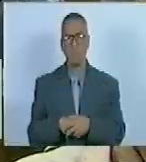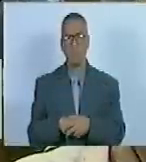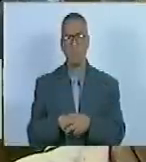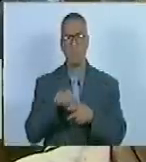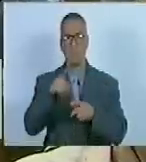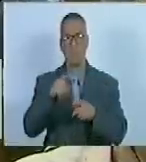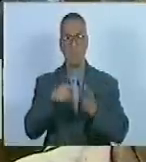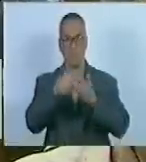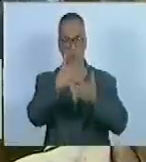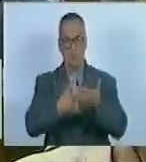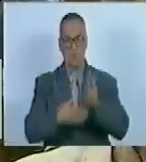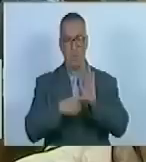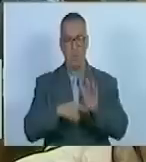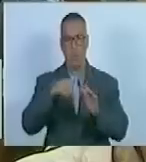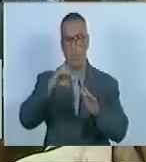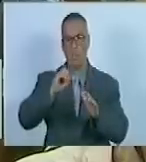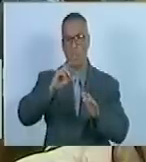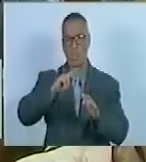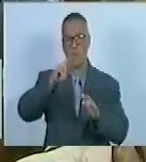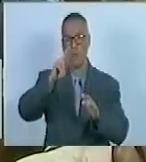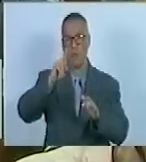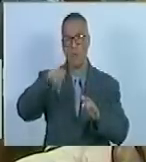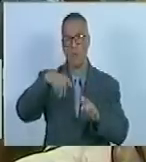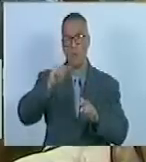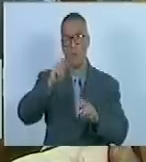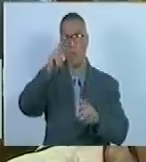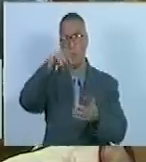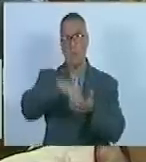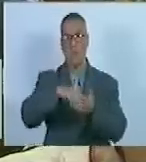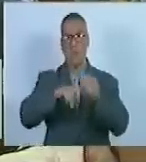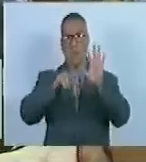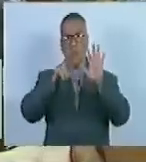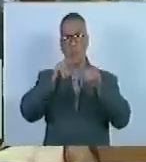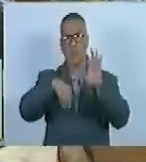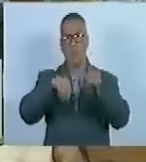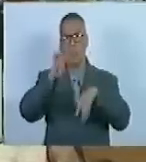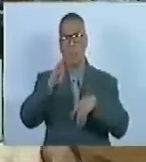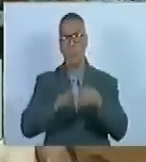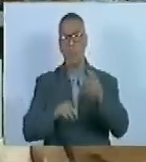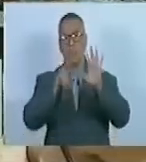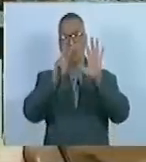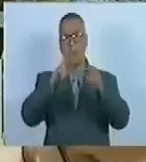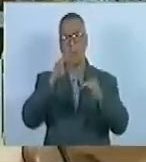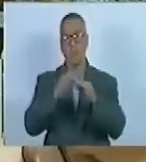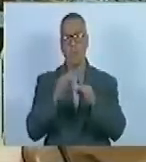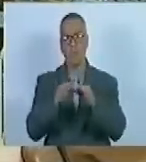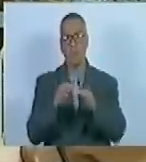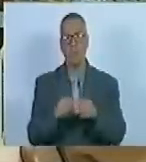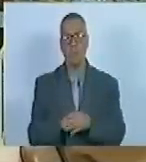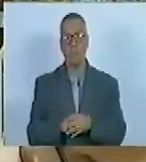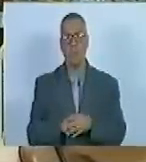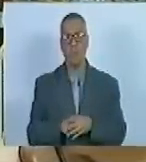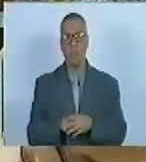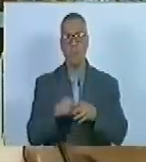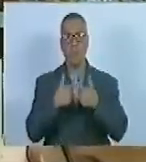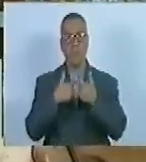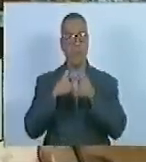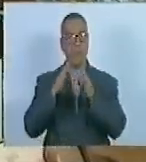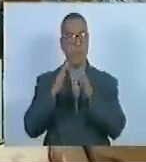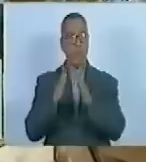El manifiesto de Carúpano, aunque fue en 1814, específicamente el 7 de septiembre, el